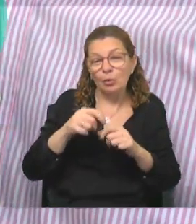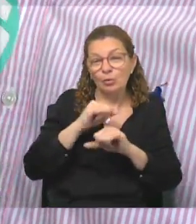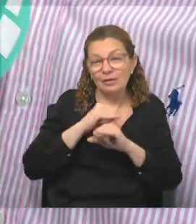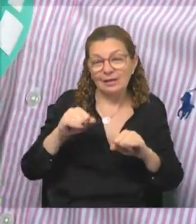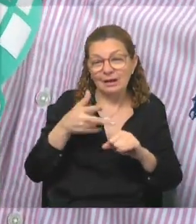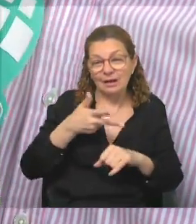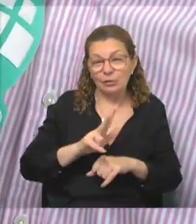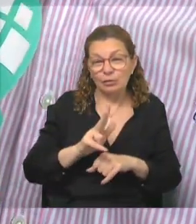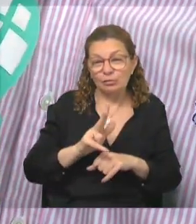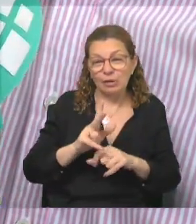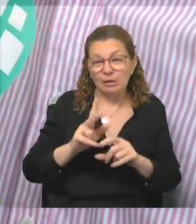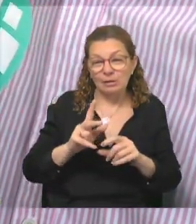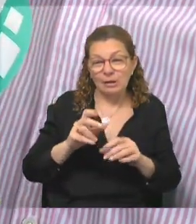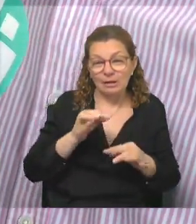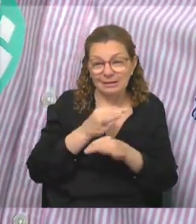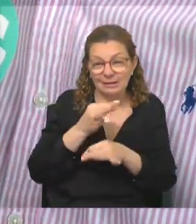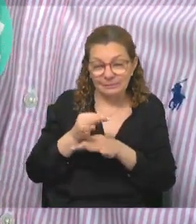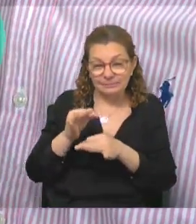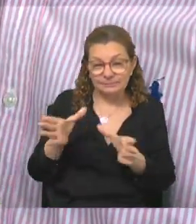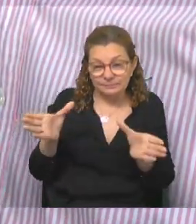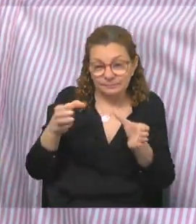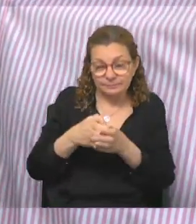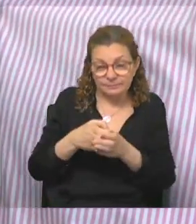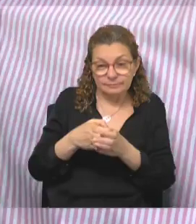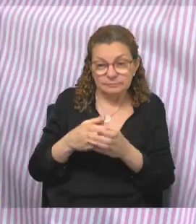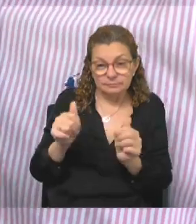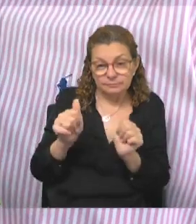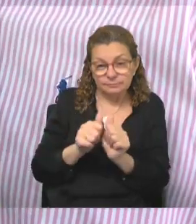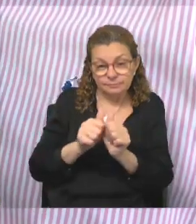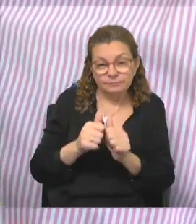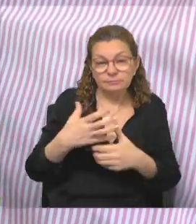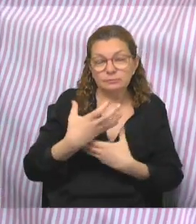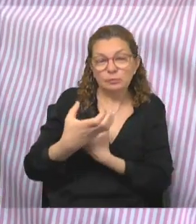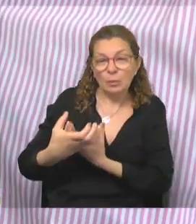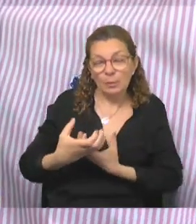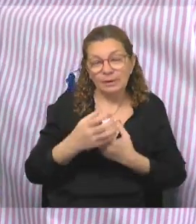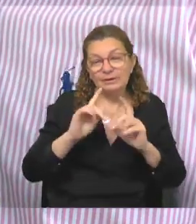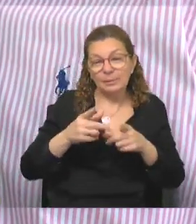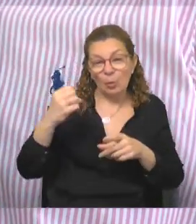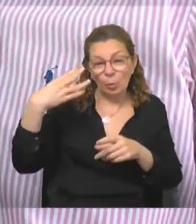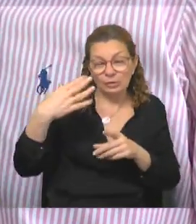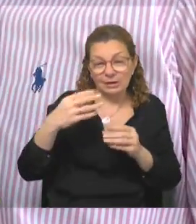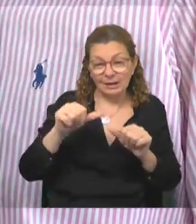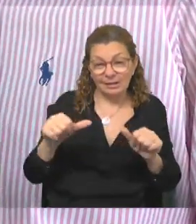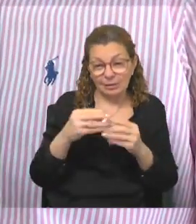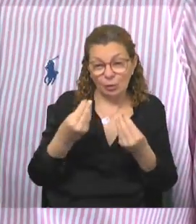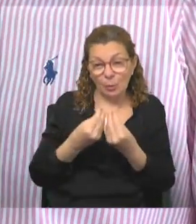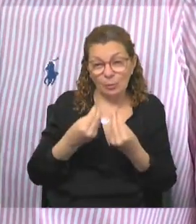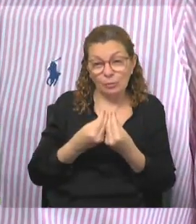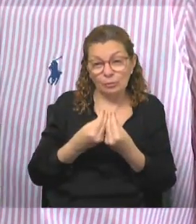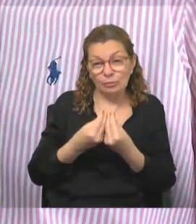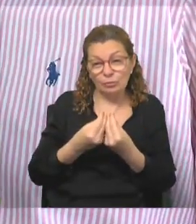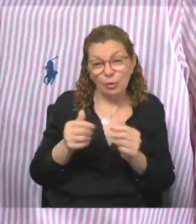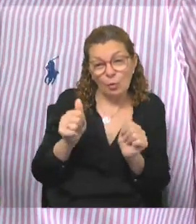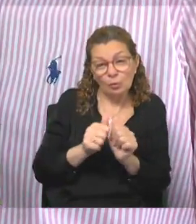Rocha de unos cursos comunitarios que estamos haciendo en conjunto con bomberos también la ut está haciendo muchos realidad